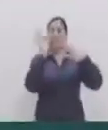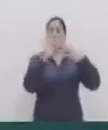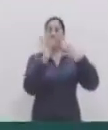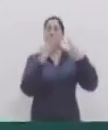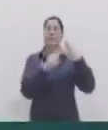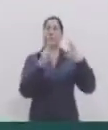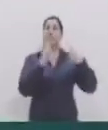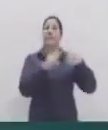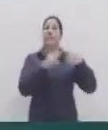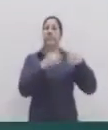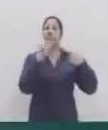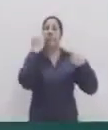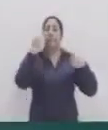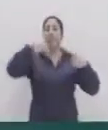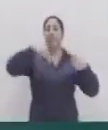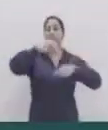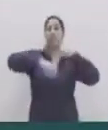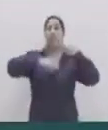Participio